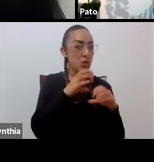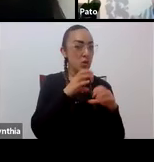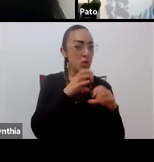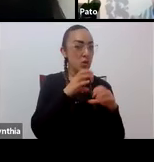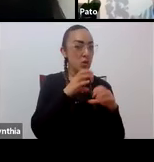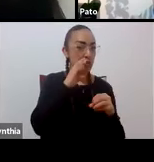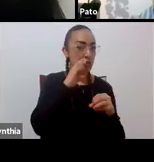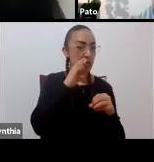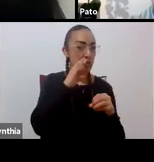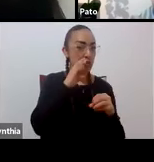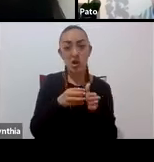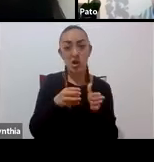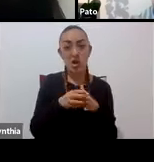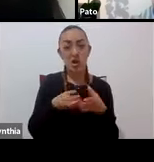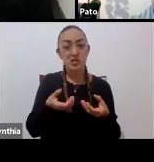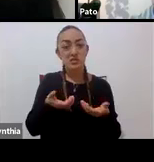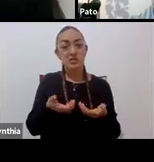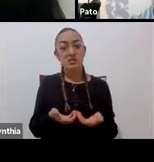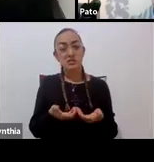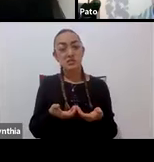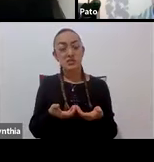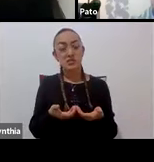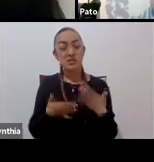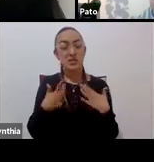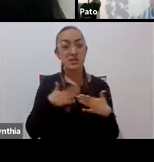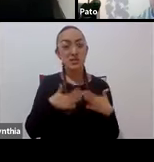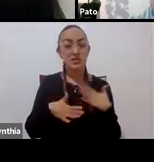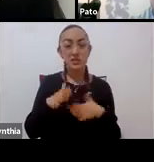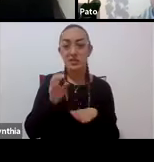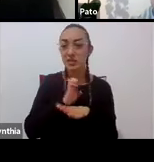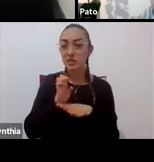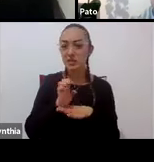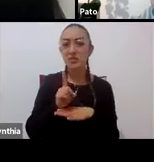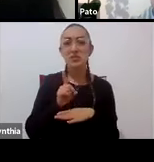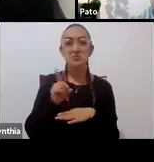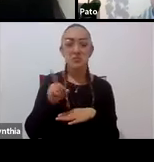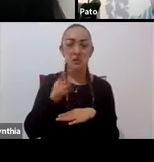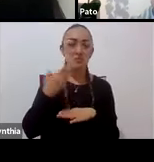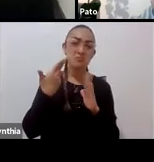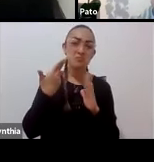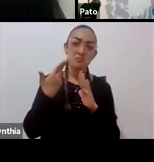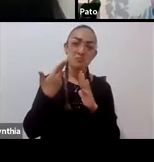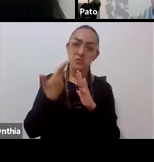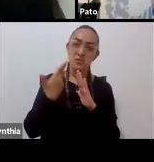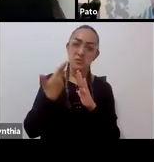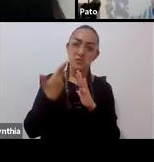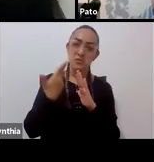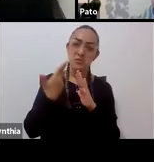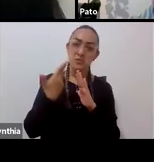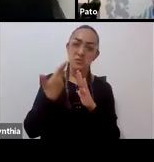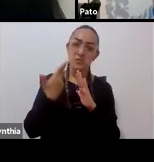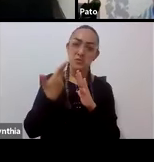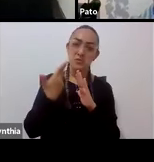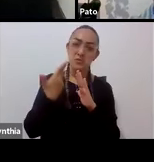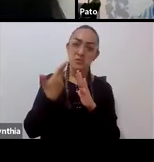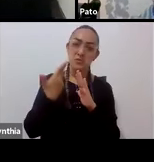las semillas y entonces el tallerista de carpintería que ha observado todo el